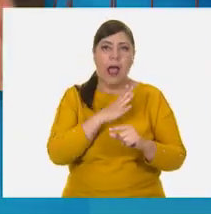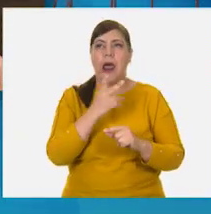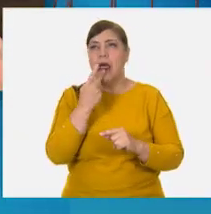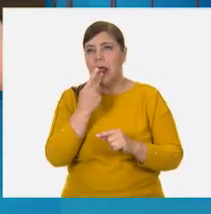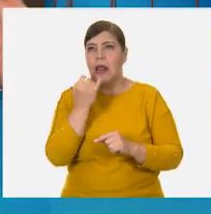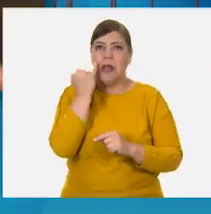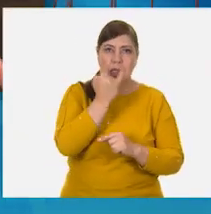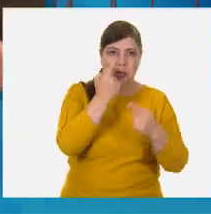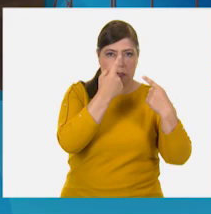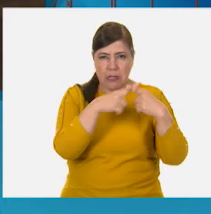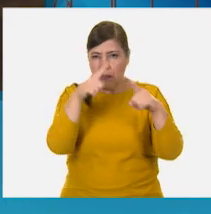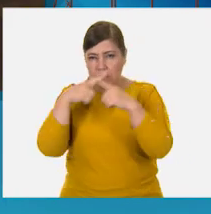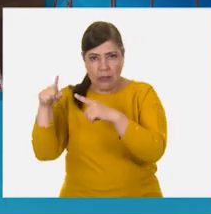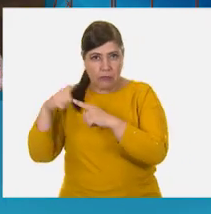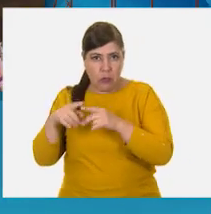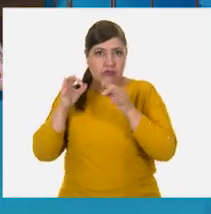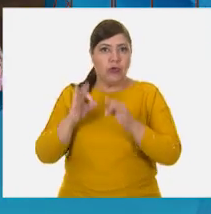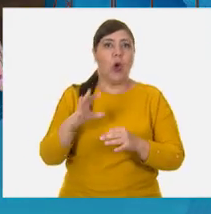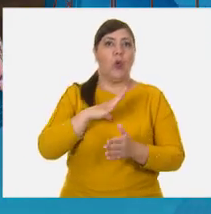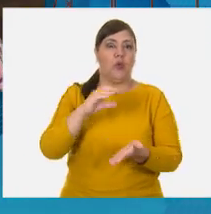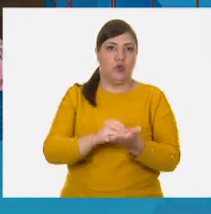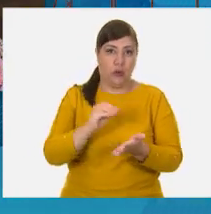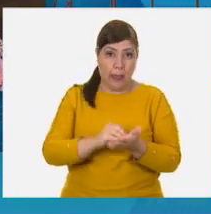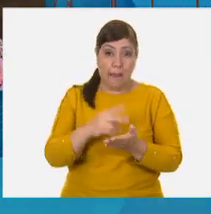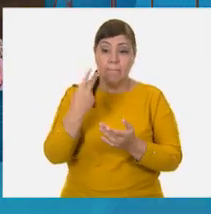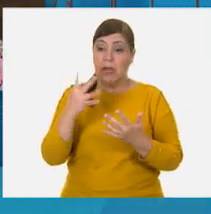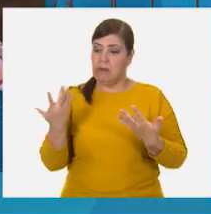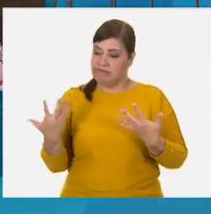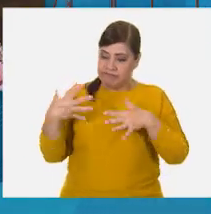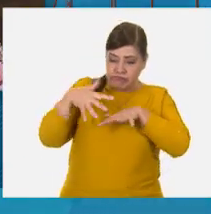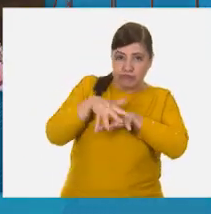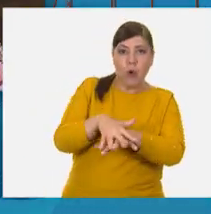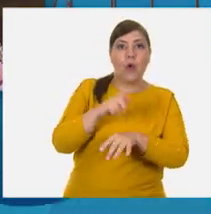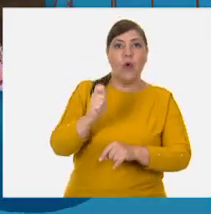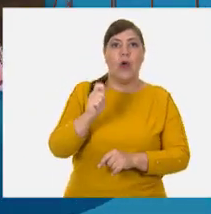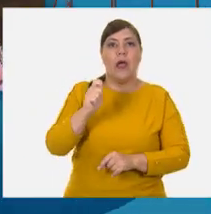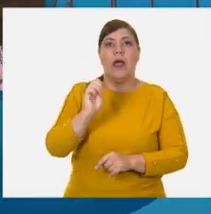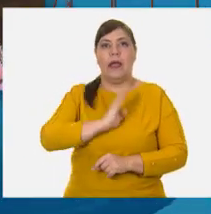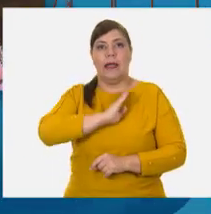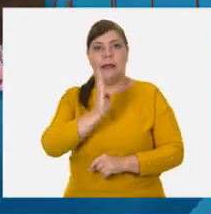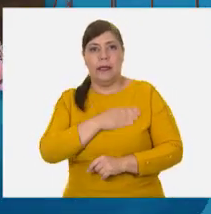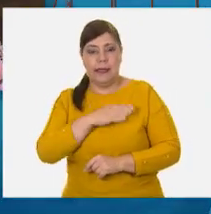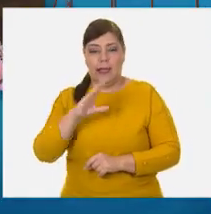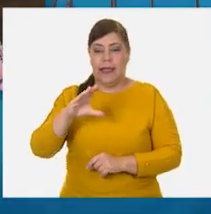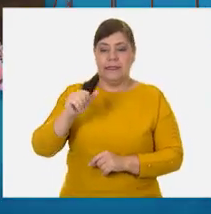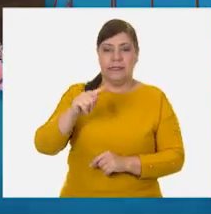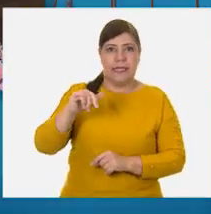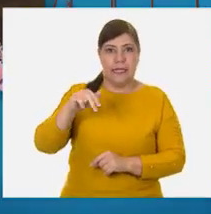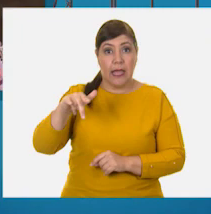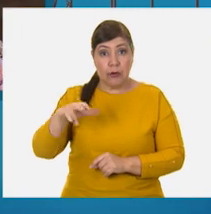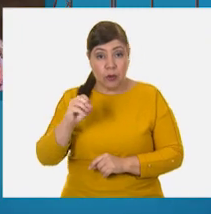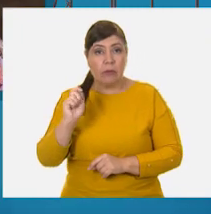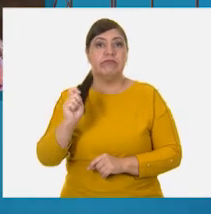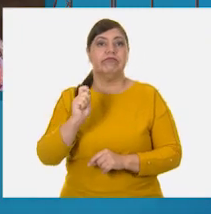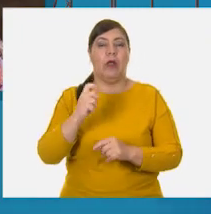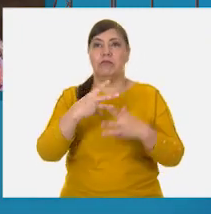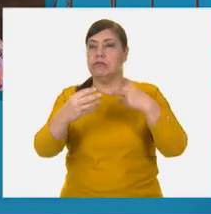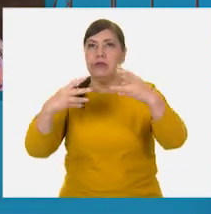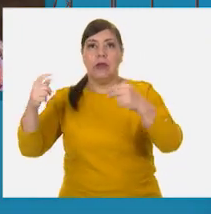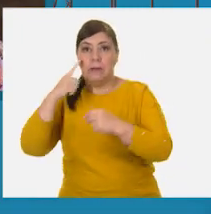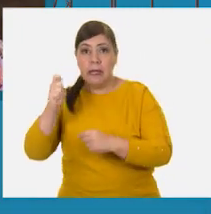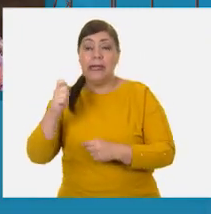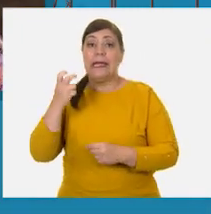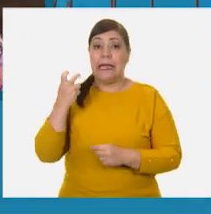muy, muy vigentes, pero el castellano se generalizó muy pronto en nuestro país. Sin embargo, ese